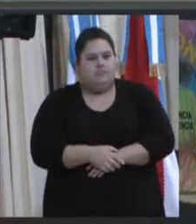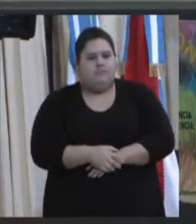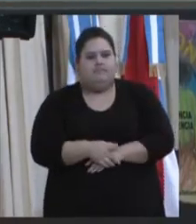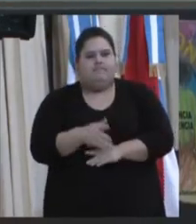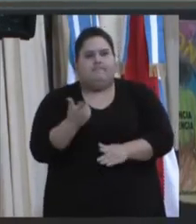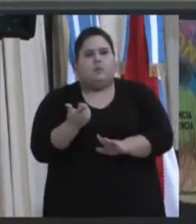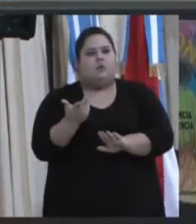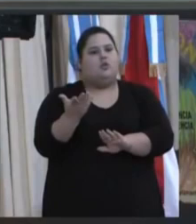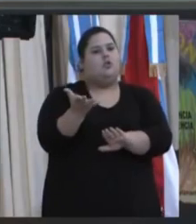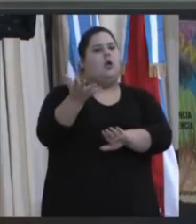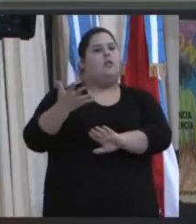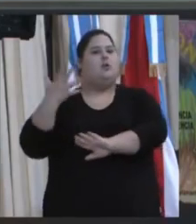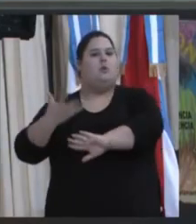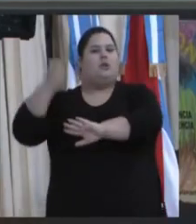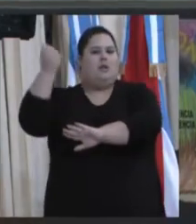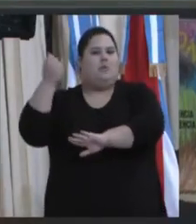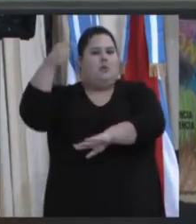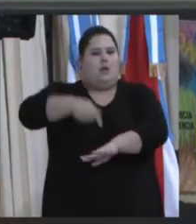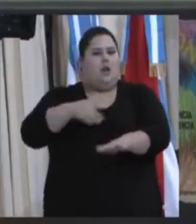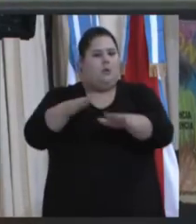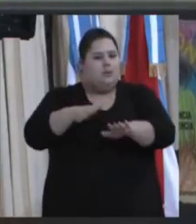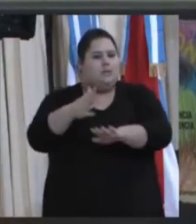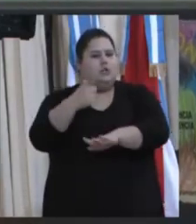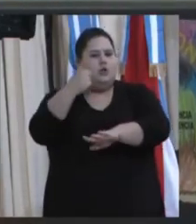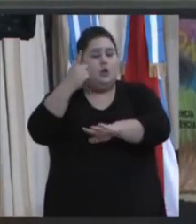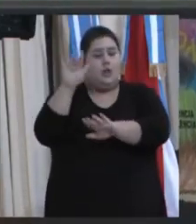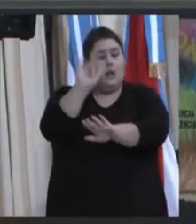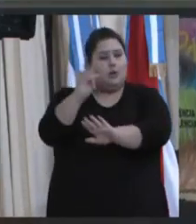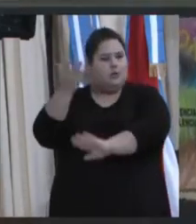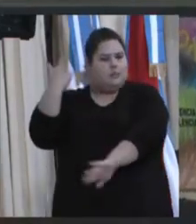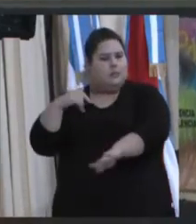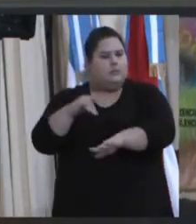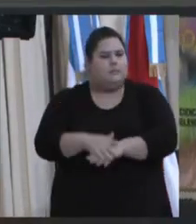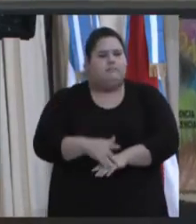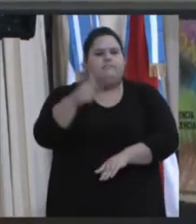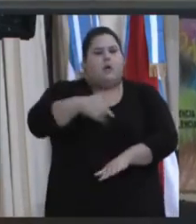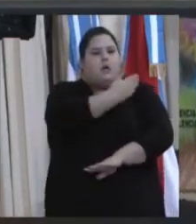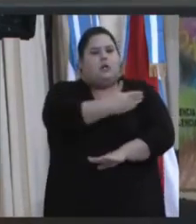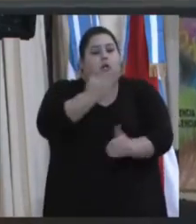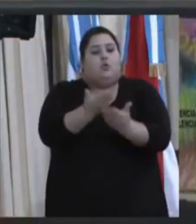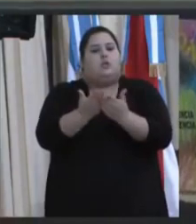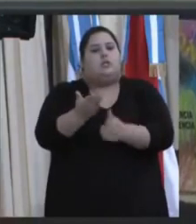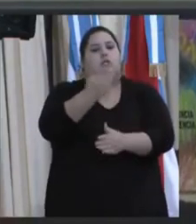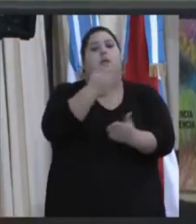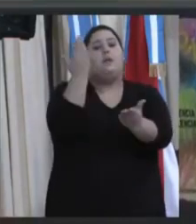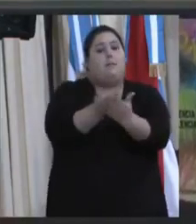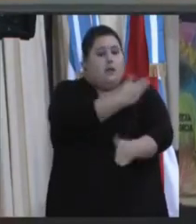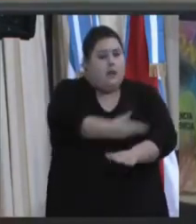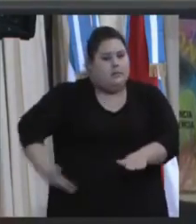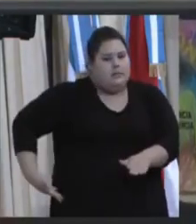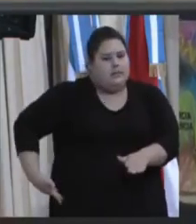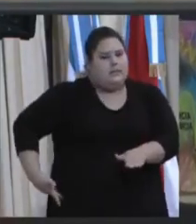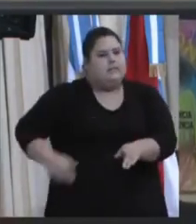que traíamos de la movilización del miércoles pasado. Los estudiantes están pidiéndole a Irigoyen una nueva intervención. La primera